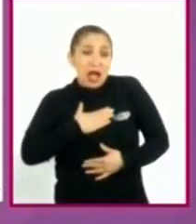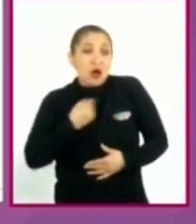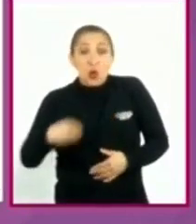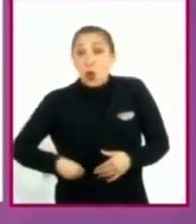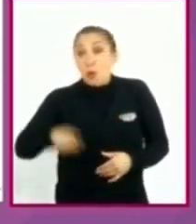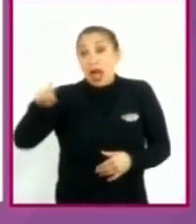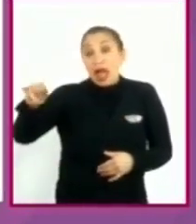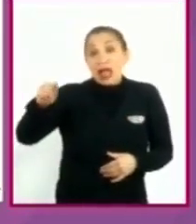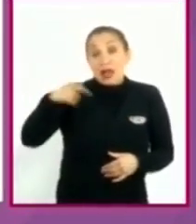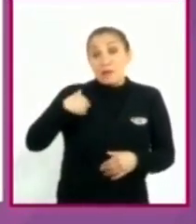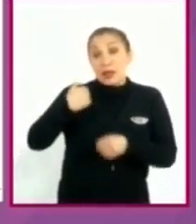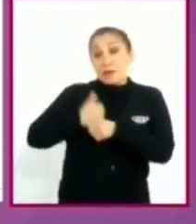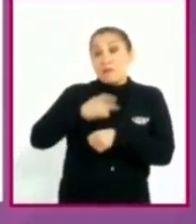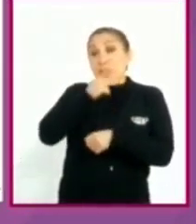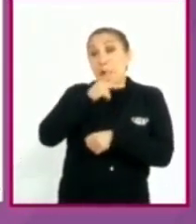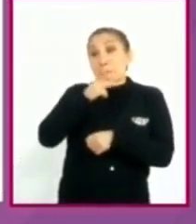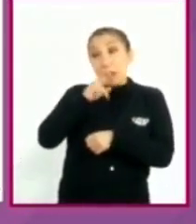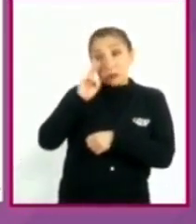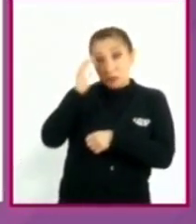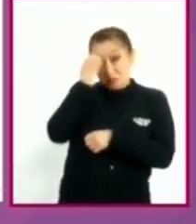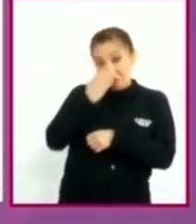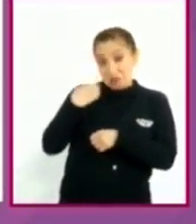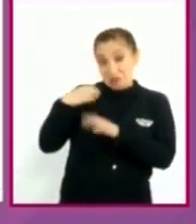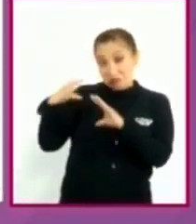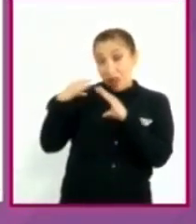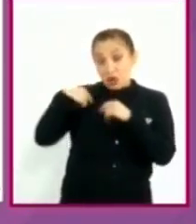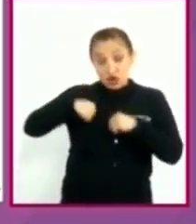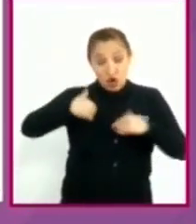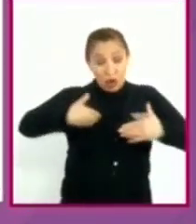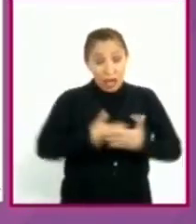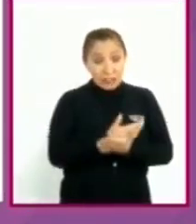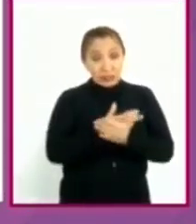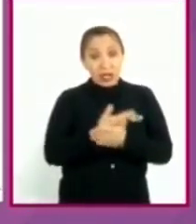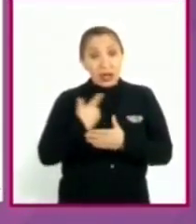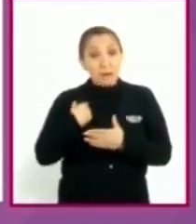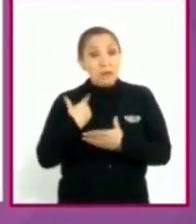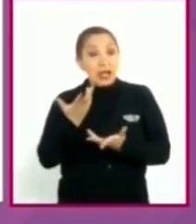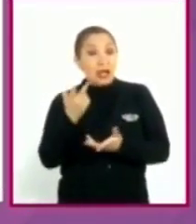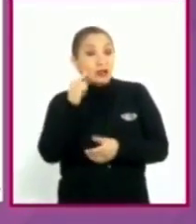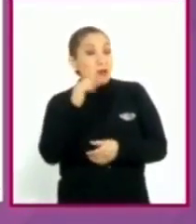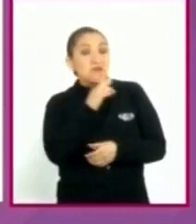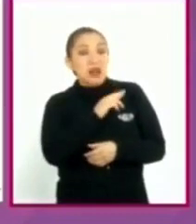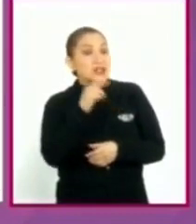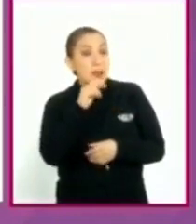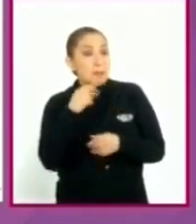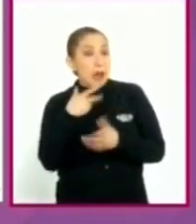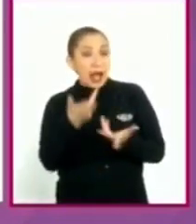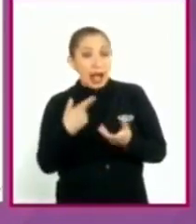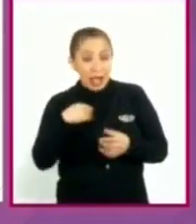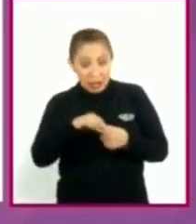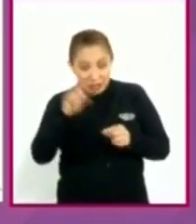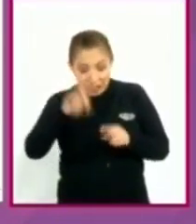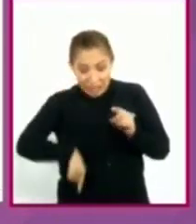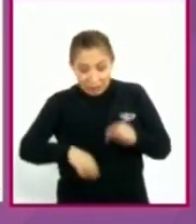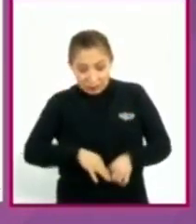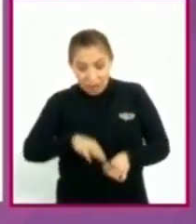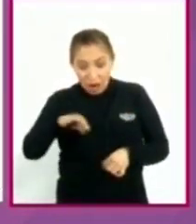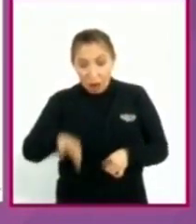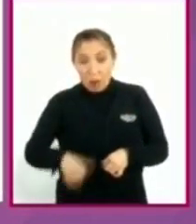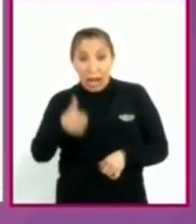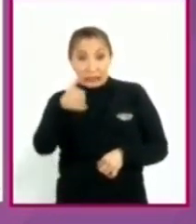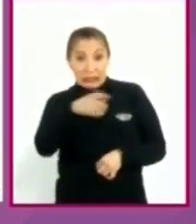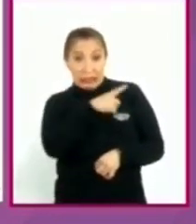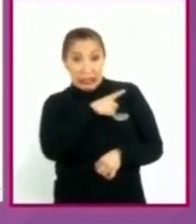de mi tata si bien se analiza. Cuando nací, el viejito no se dio prisa para enterrar mi ombligo, que es como debe